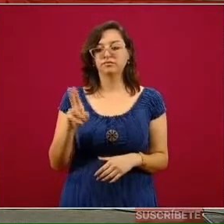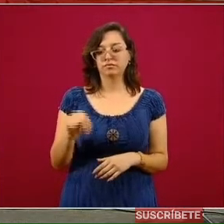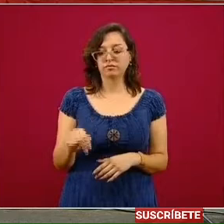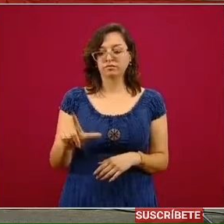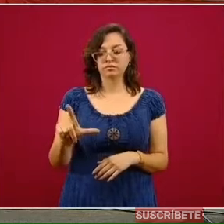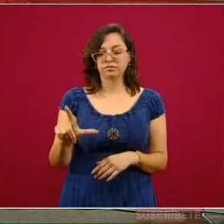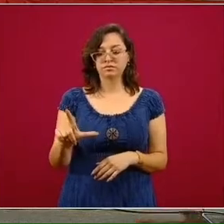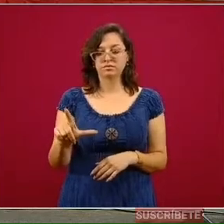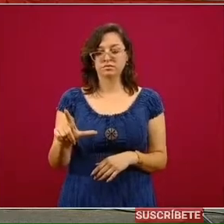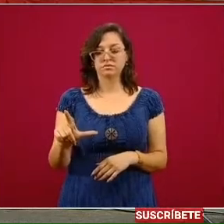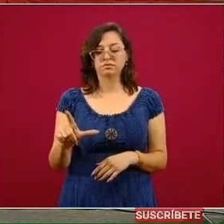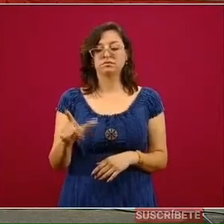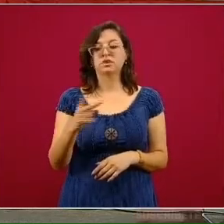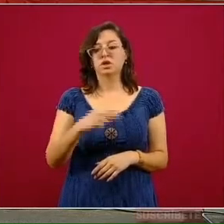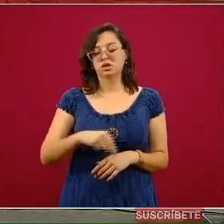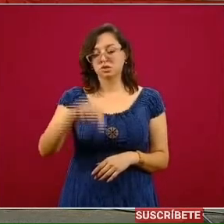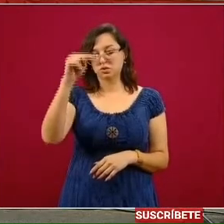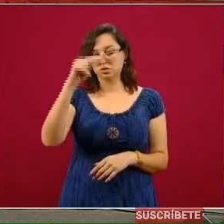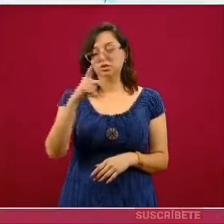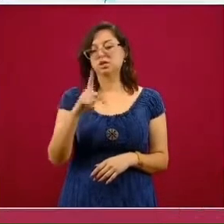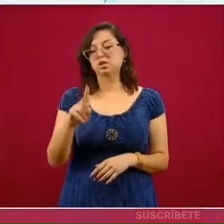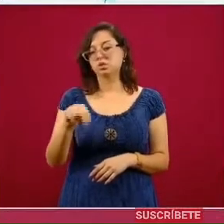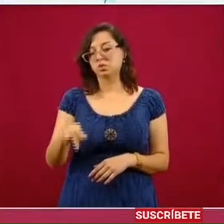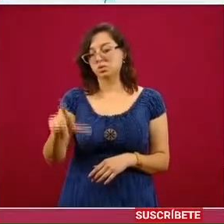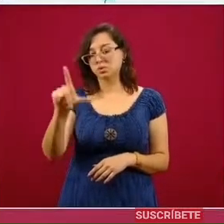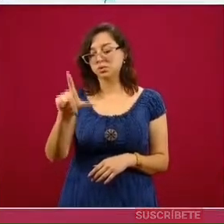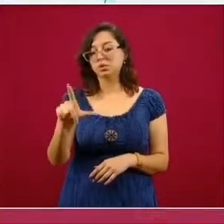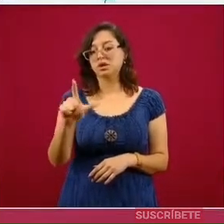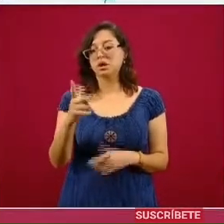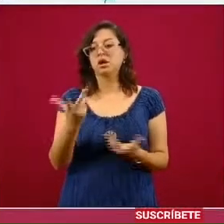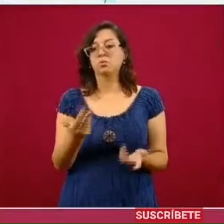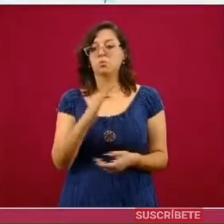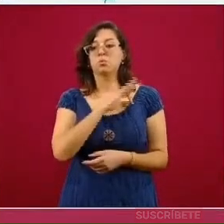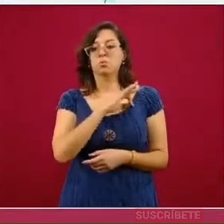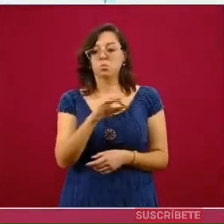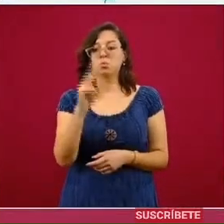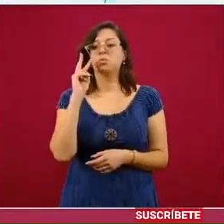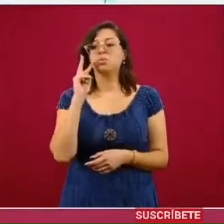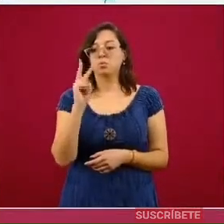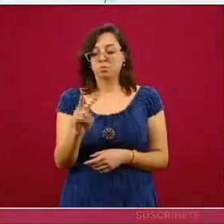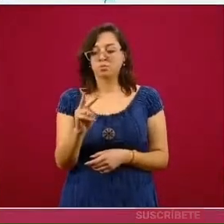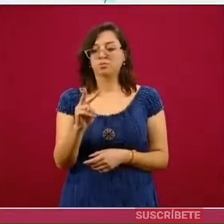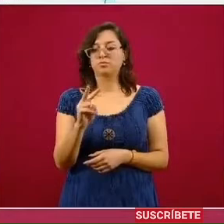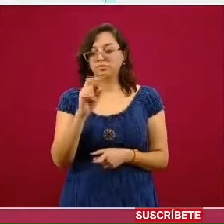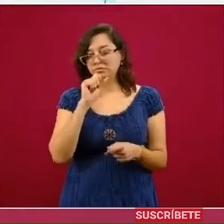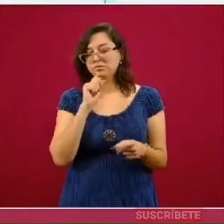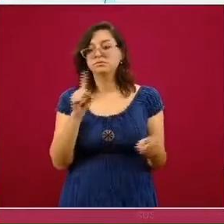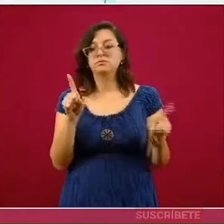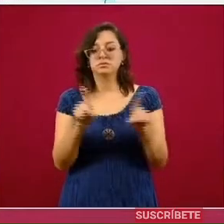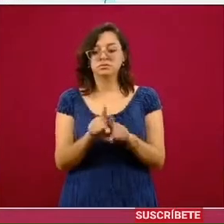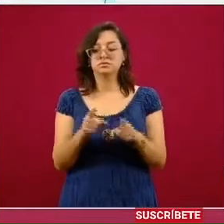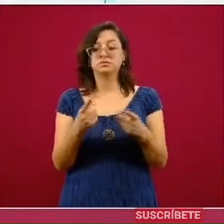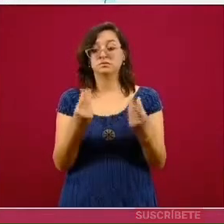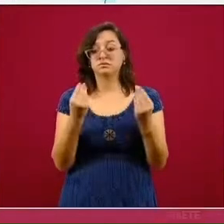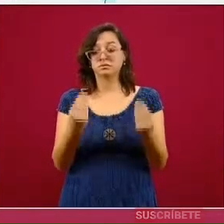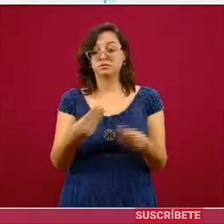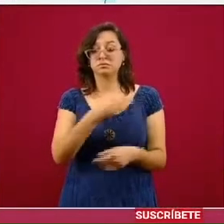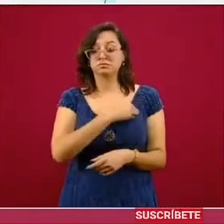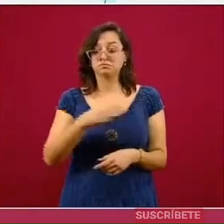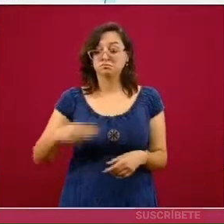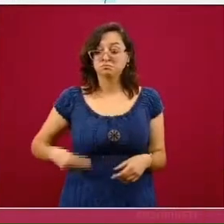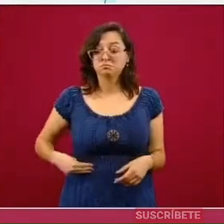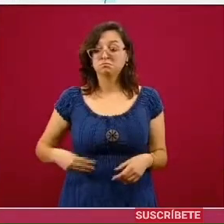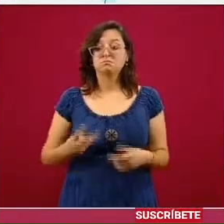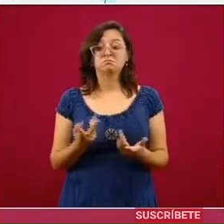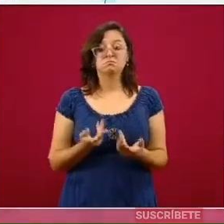León, allá en el norte del país, el noreste. Aquí vemos sí una cantidad, digamos, importante de municipios que no